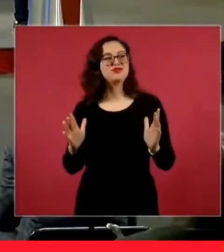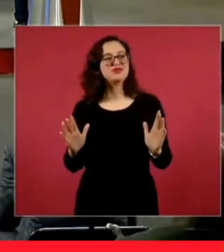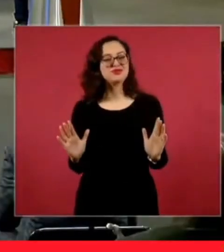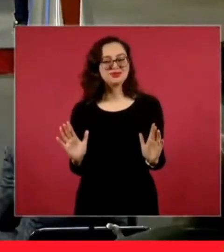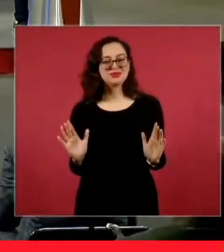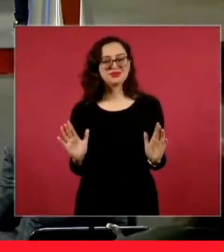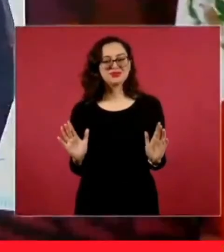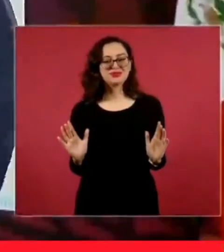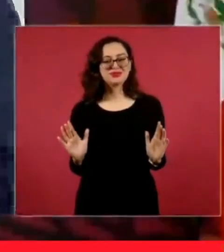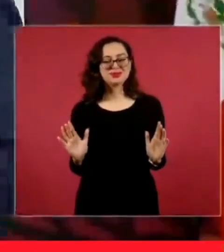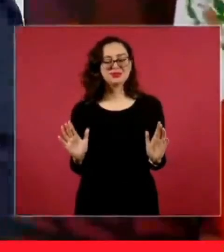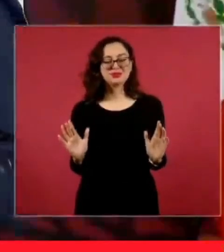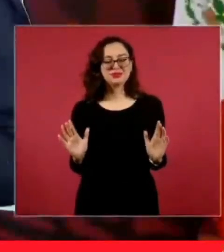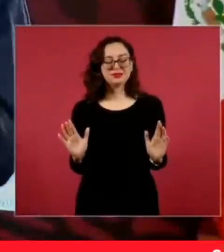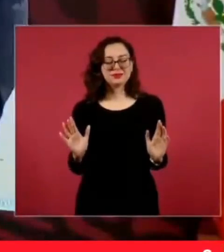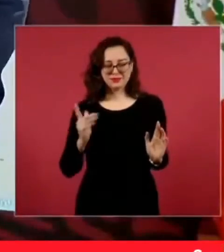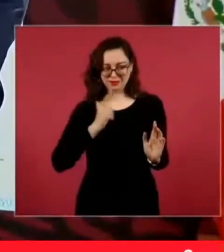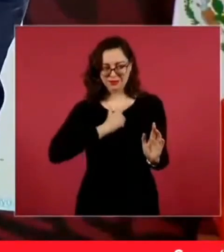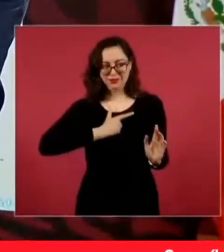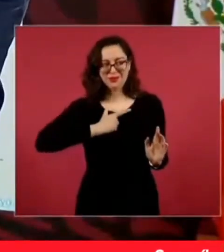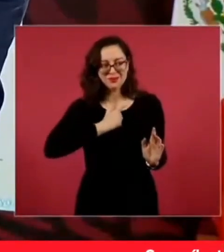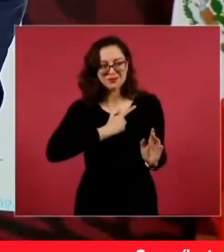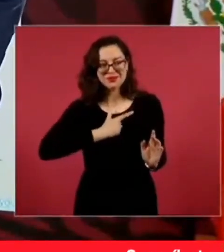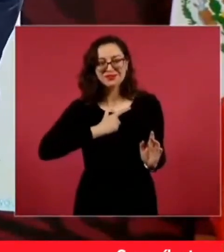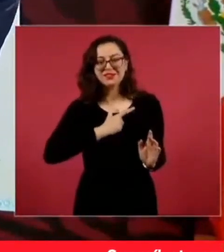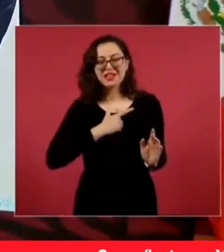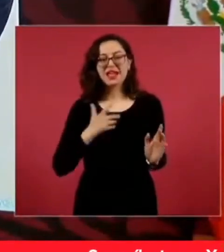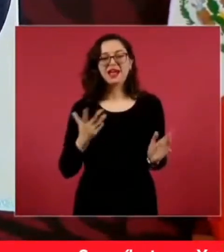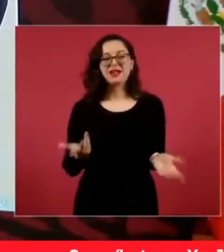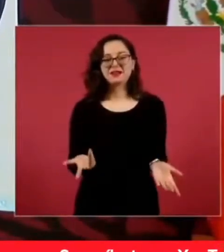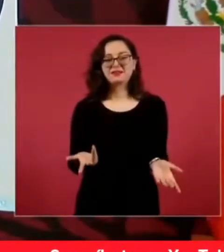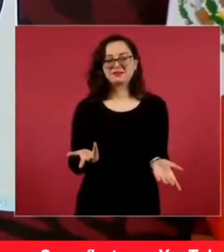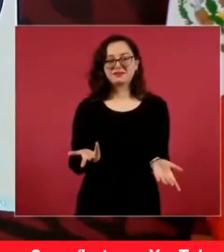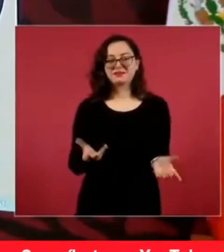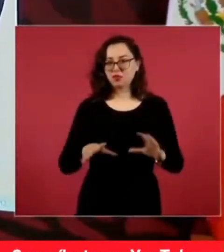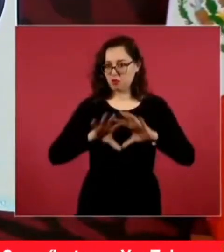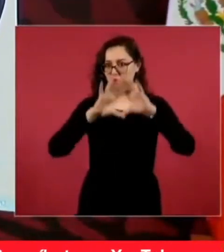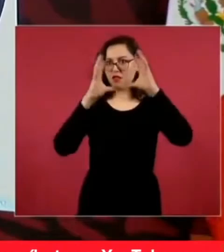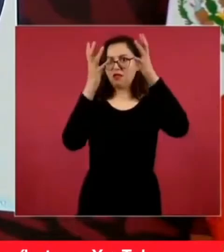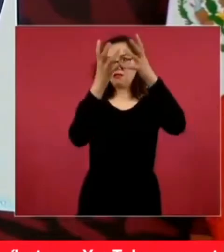que no solo se hable de Tepetitán, Maguspán.